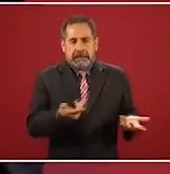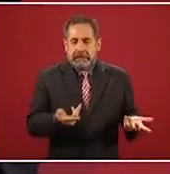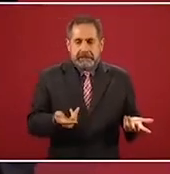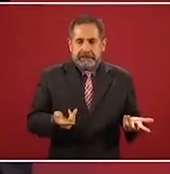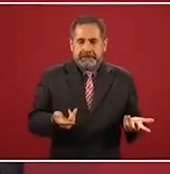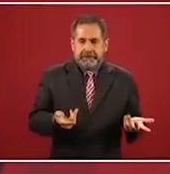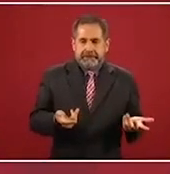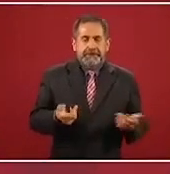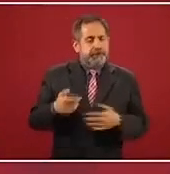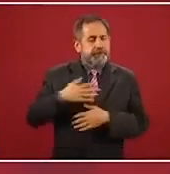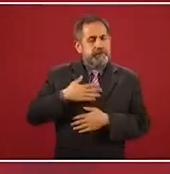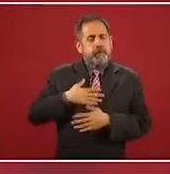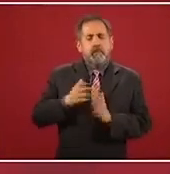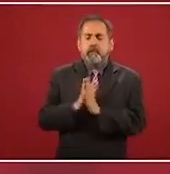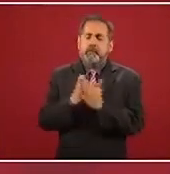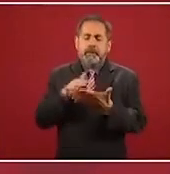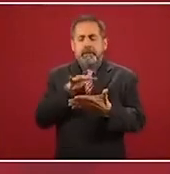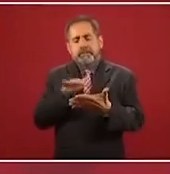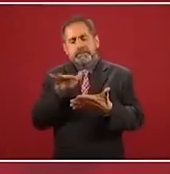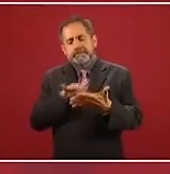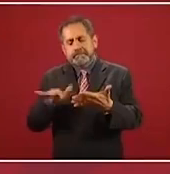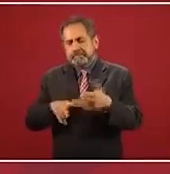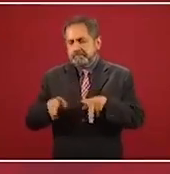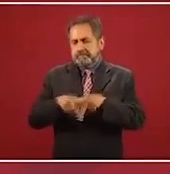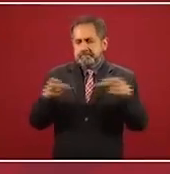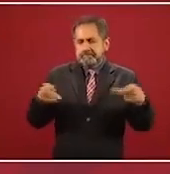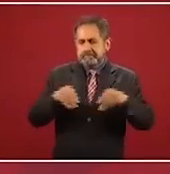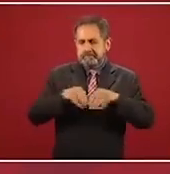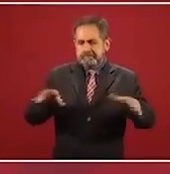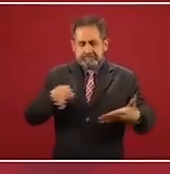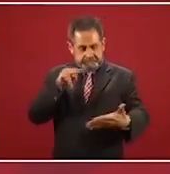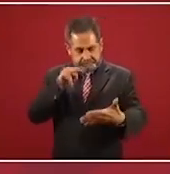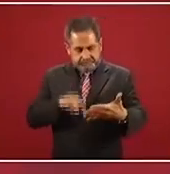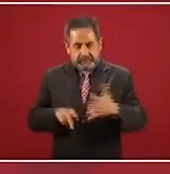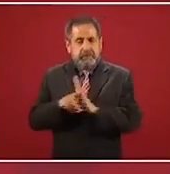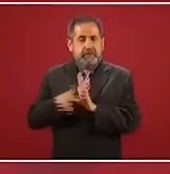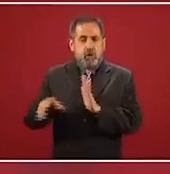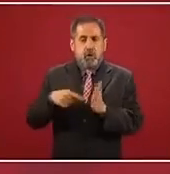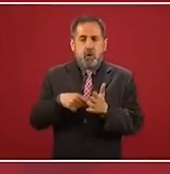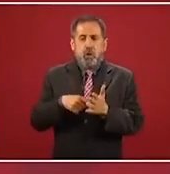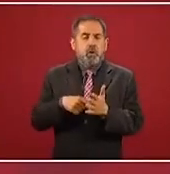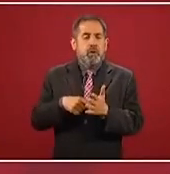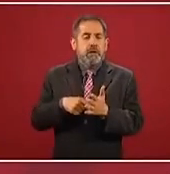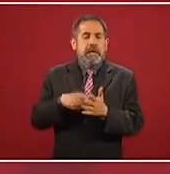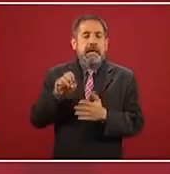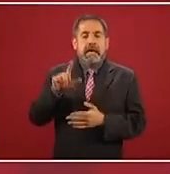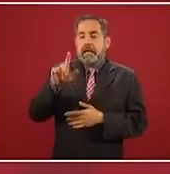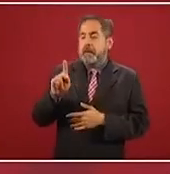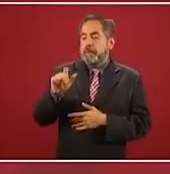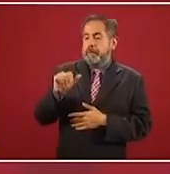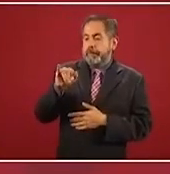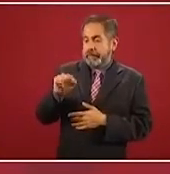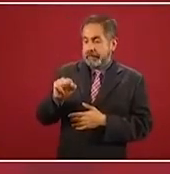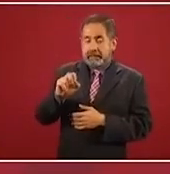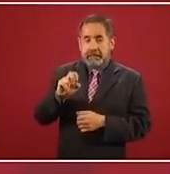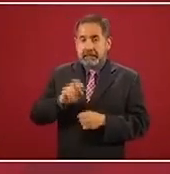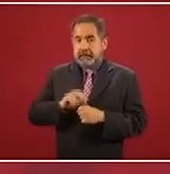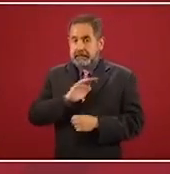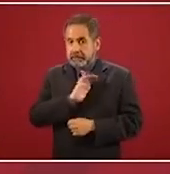Estaba yo leyendo un editorial del periódico El País de